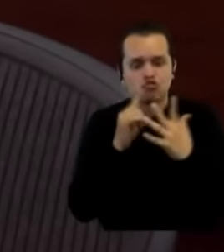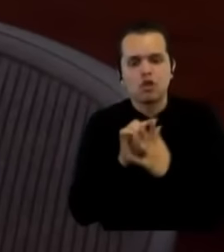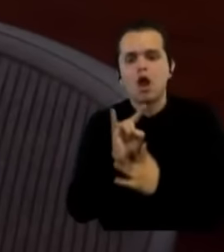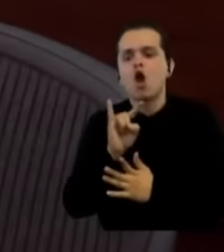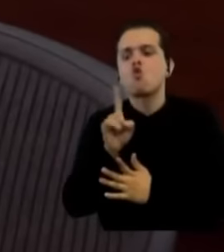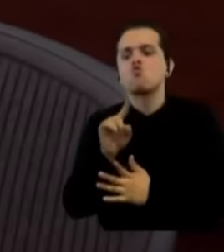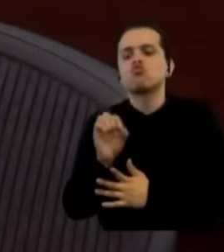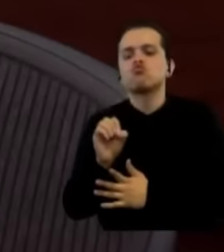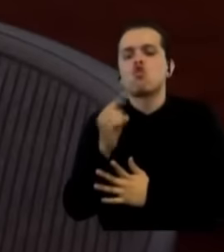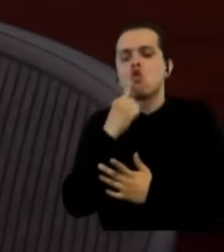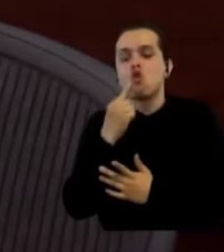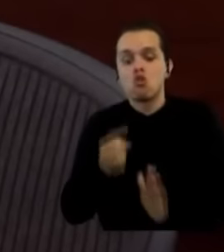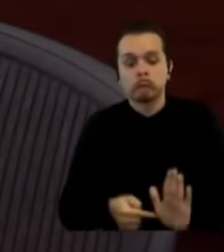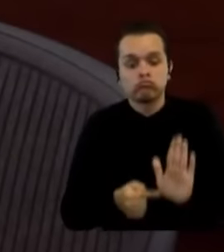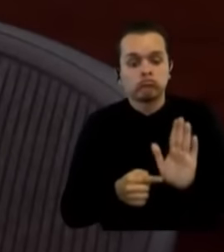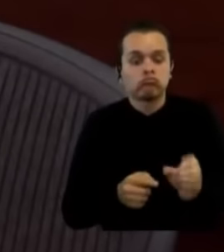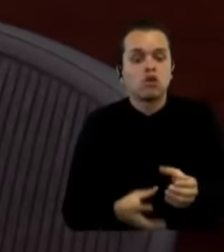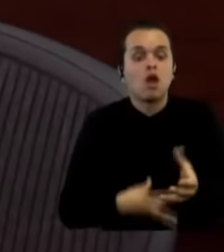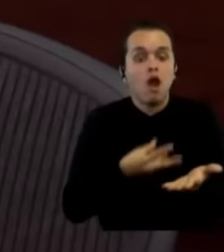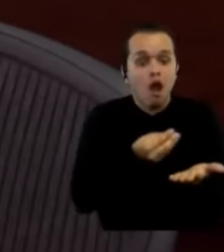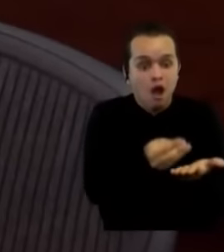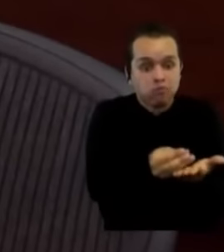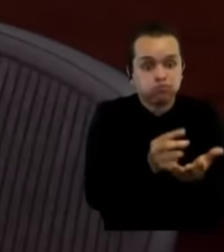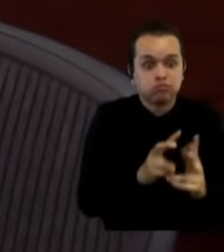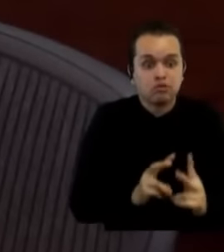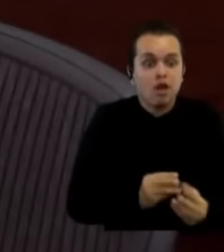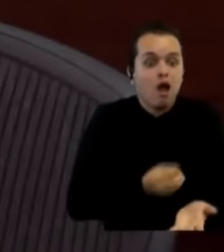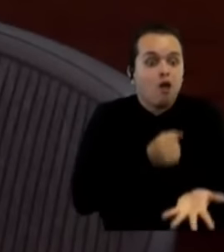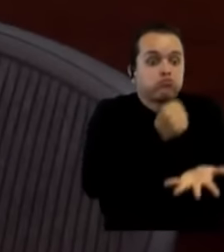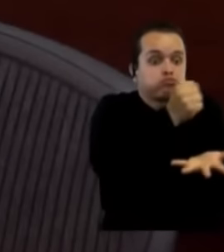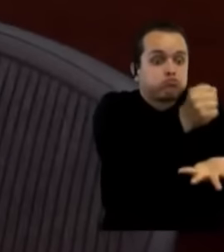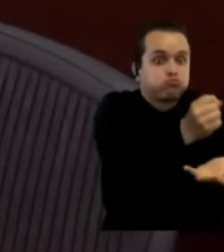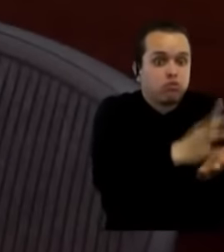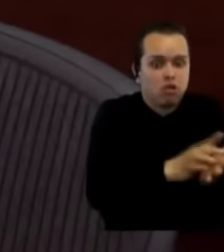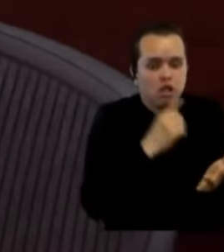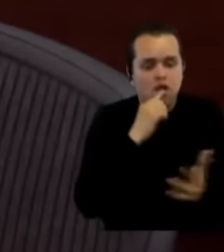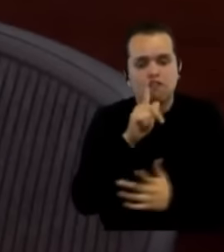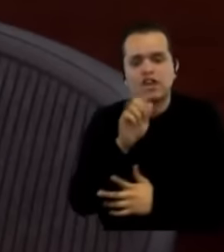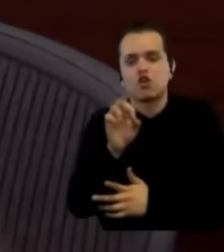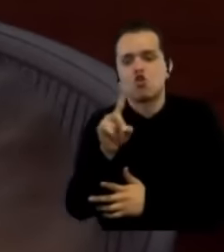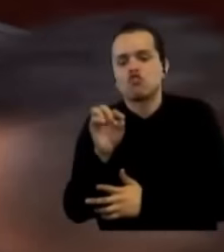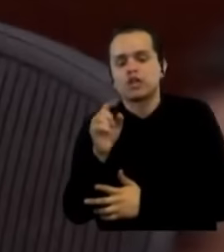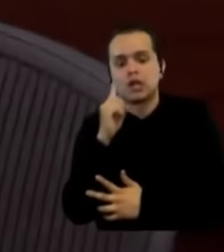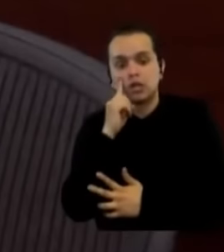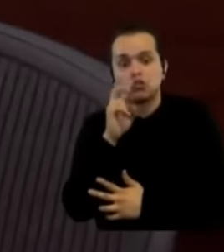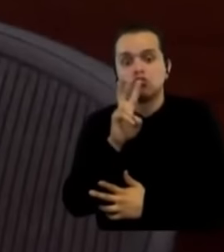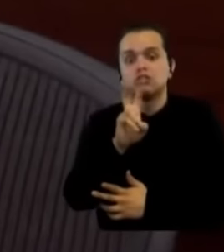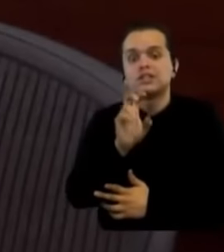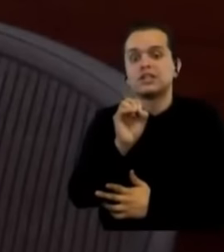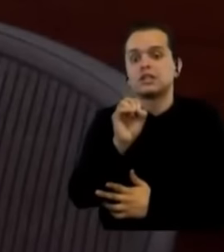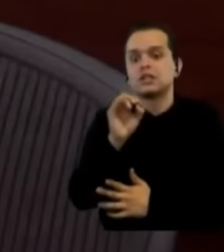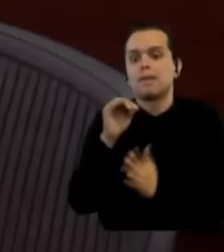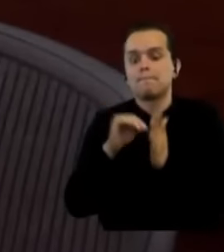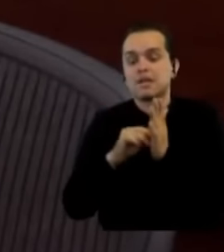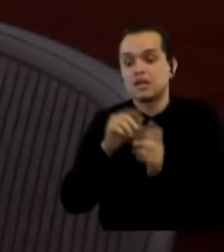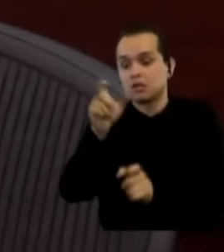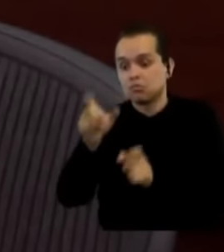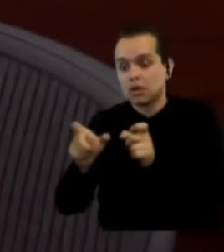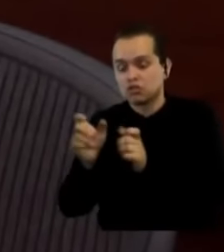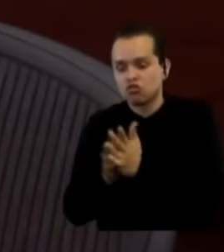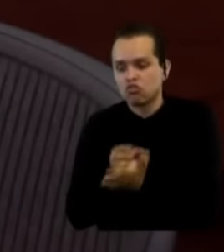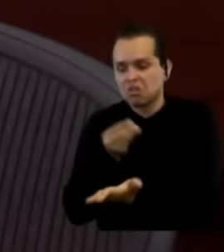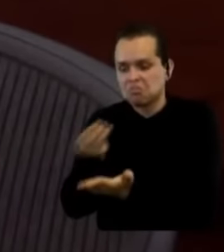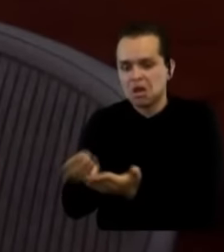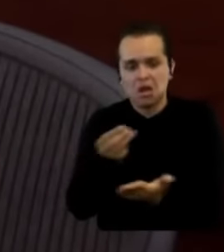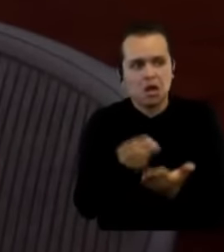USO, la famosa donación de FECODE, y los 60.000 testigos electorales